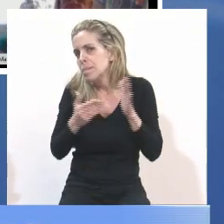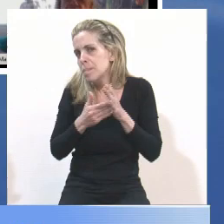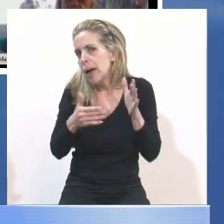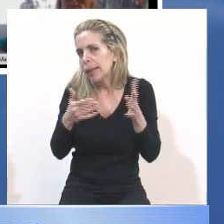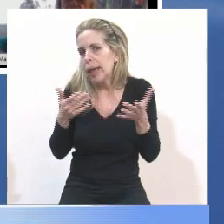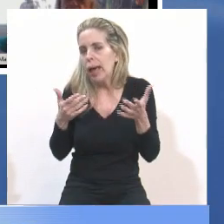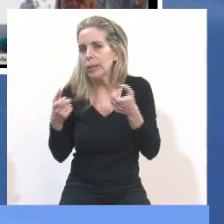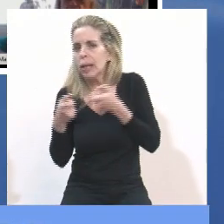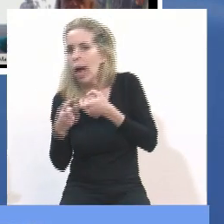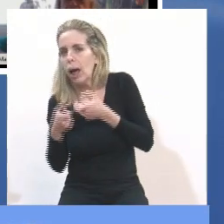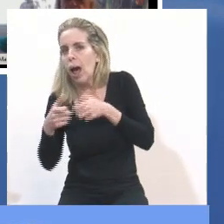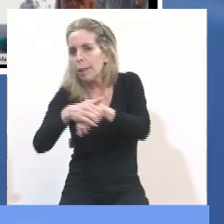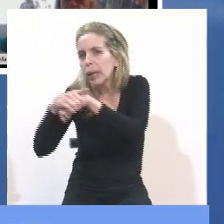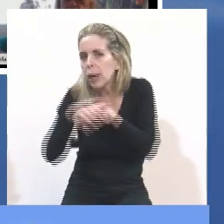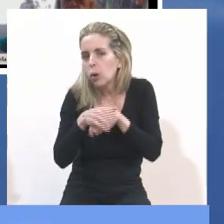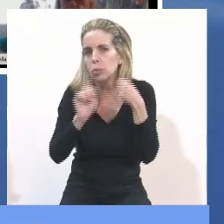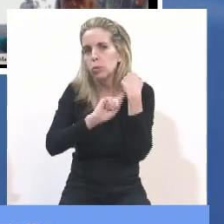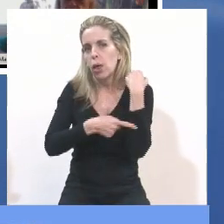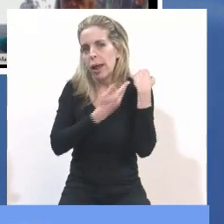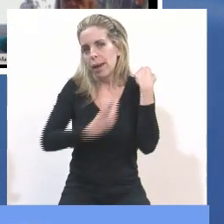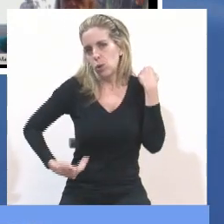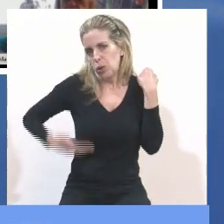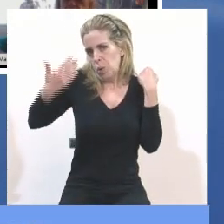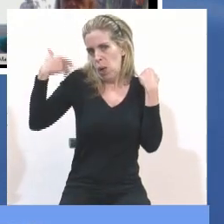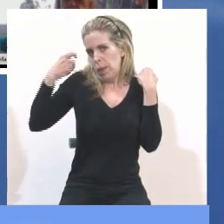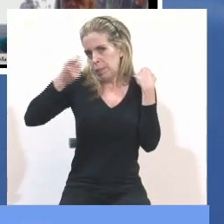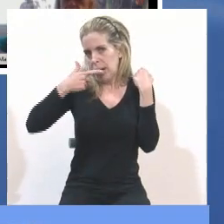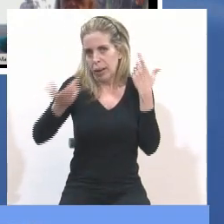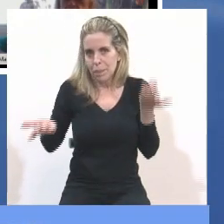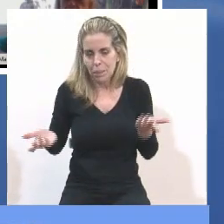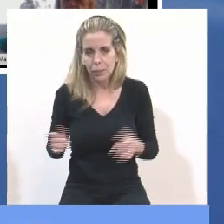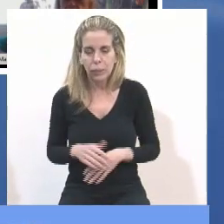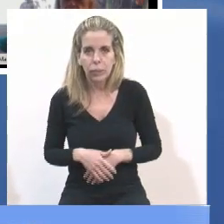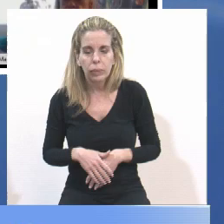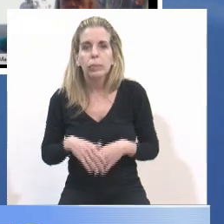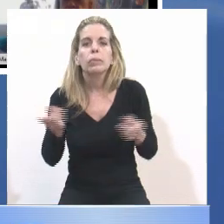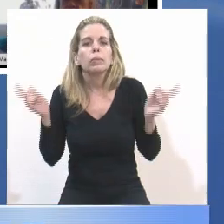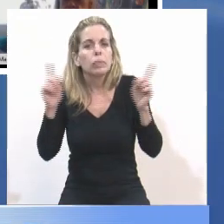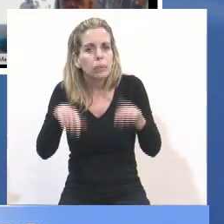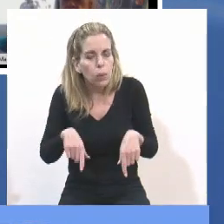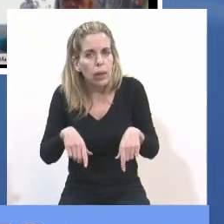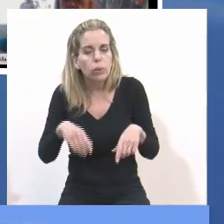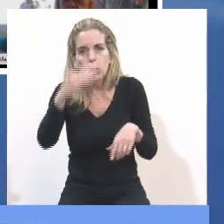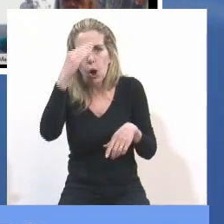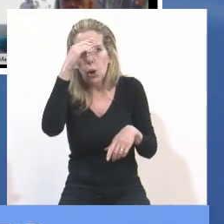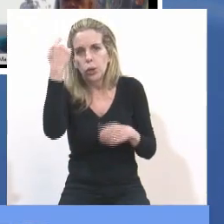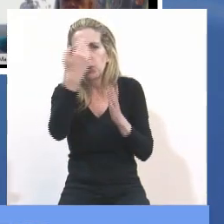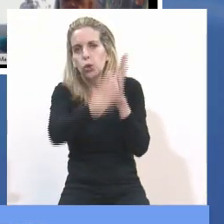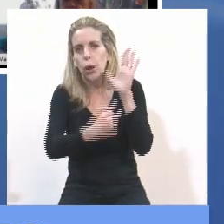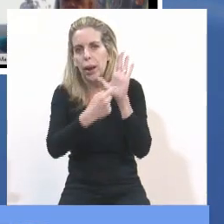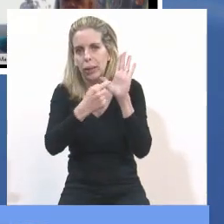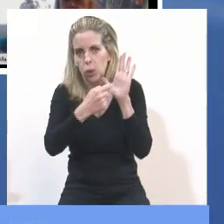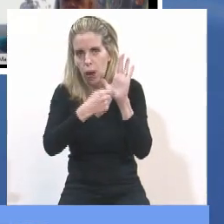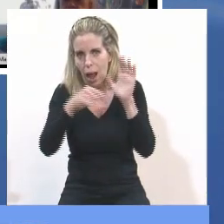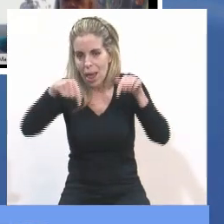las conveniencias del Ejecutivo Nacional de turno. Entonces, volviendo a la Constitución Nacional y volviendo